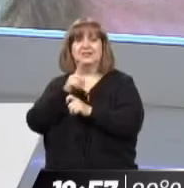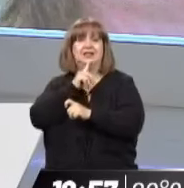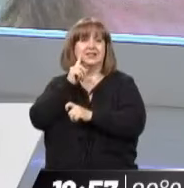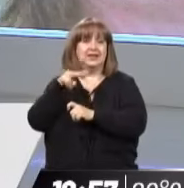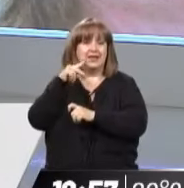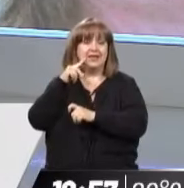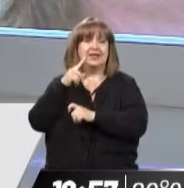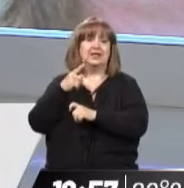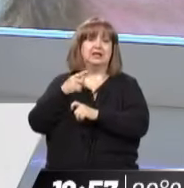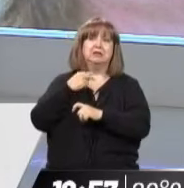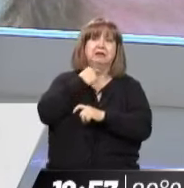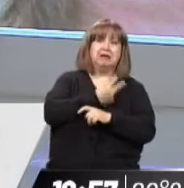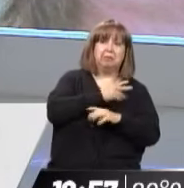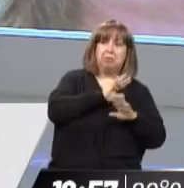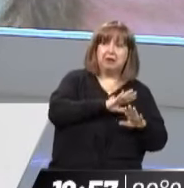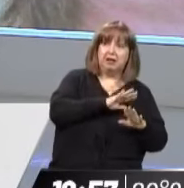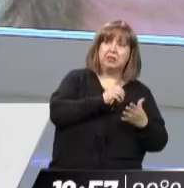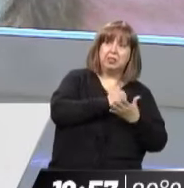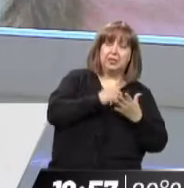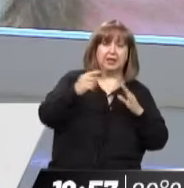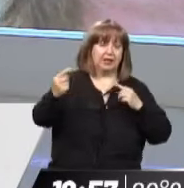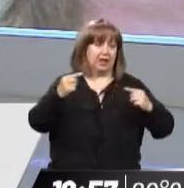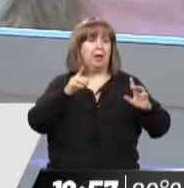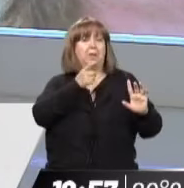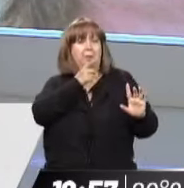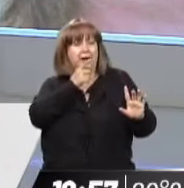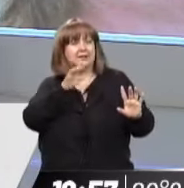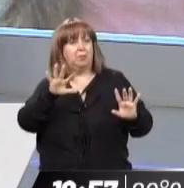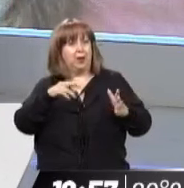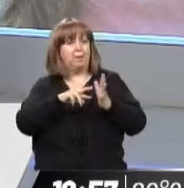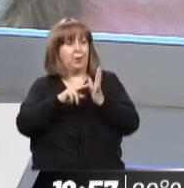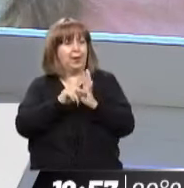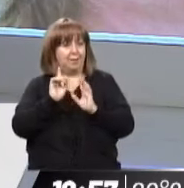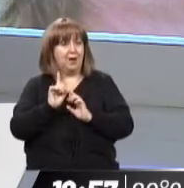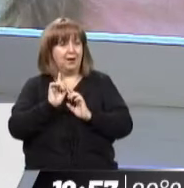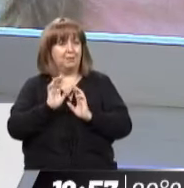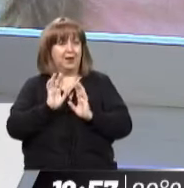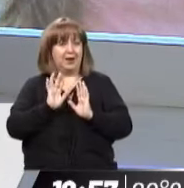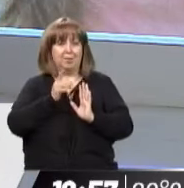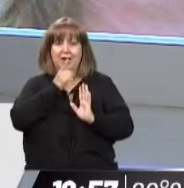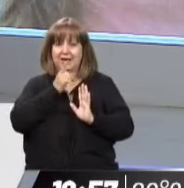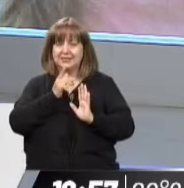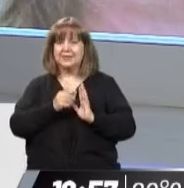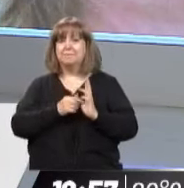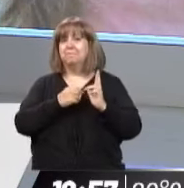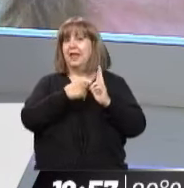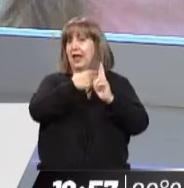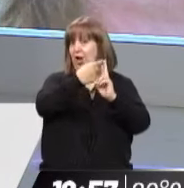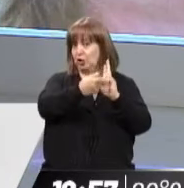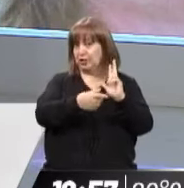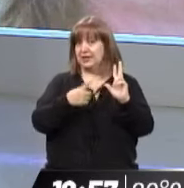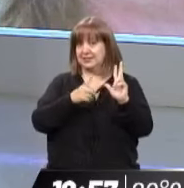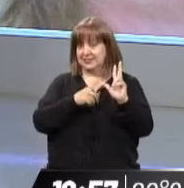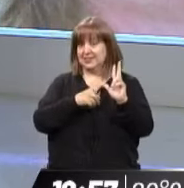Las medias de Messi. De Paul. Bueno, esto pasaba con. Tenés De Paul, que remarla. Sí, la verdad que los tres, complicado.